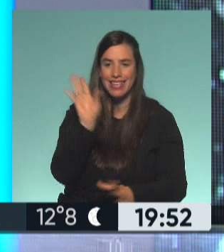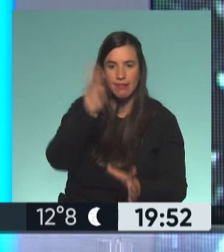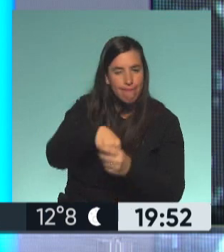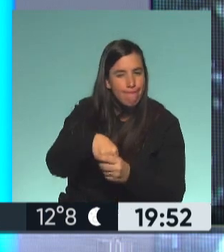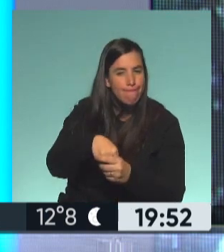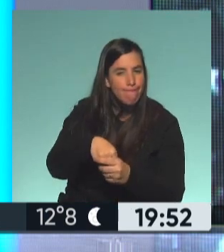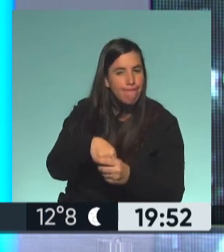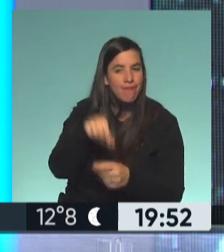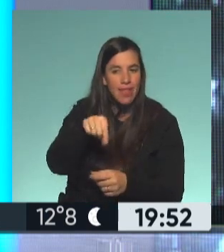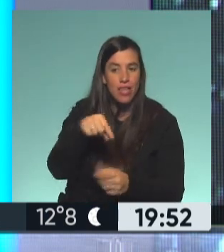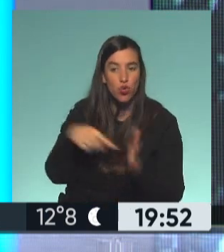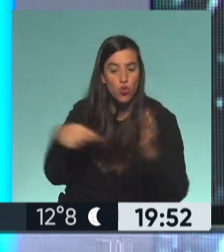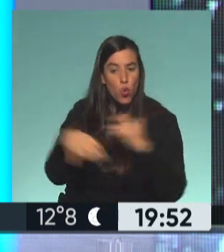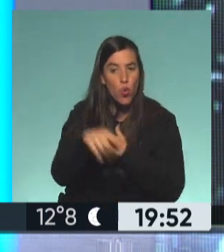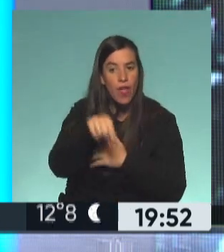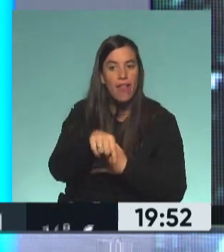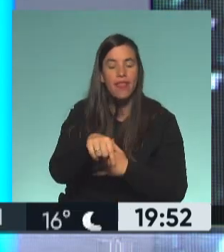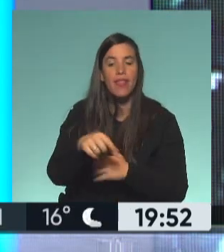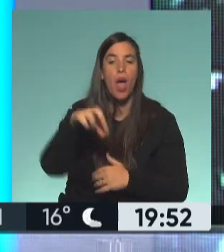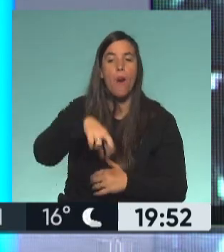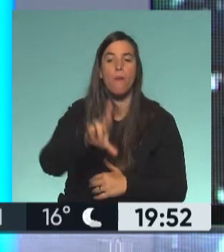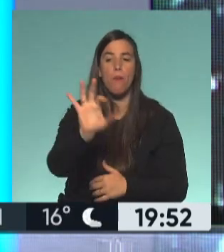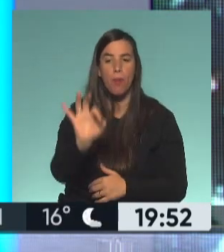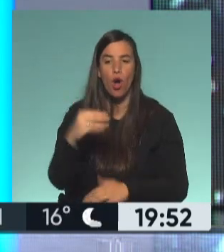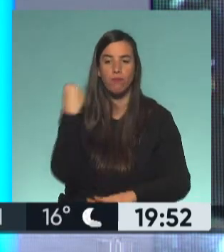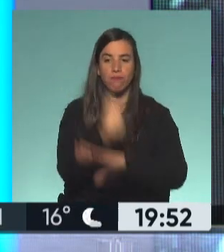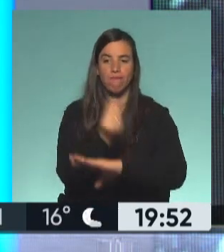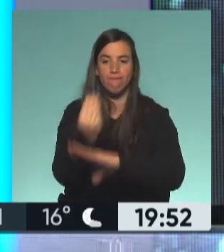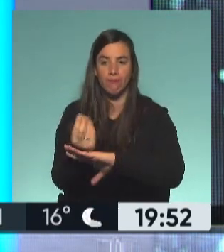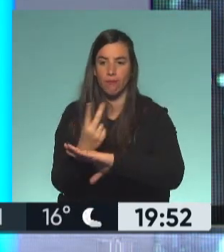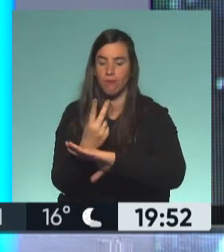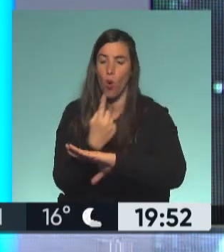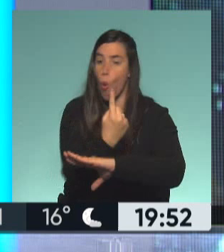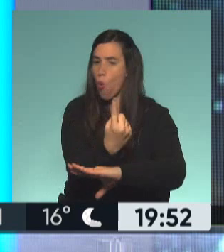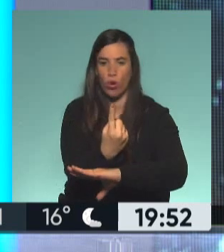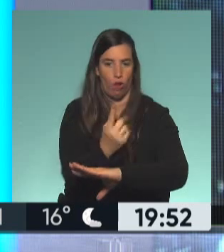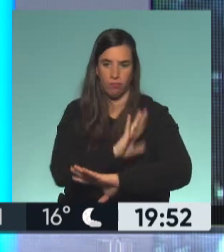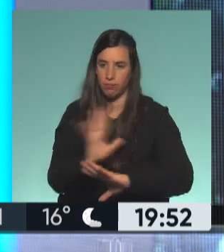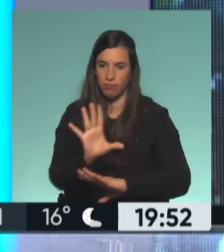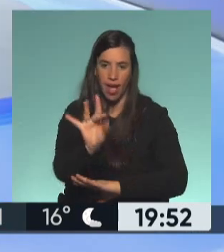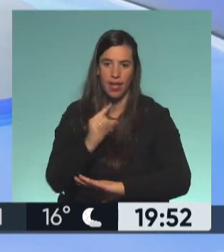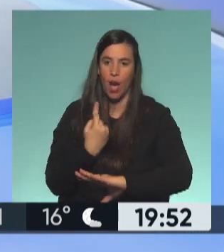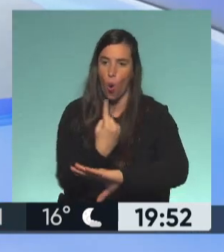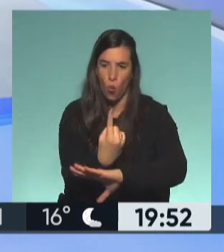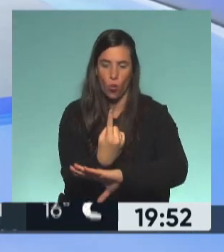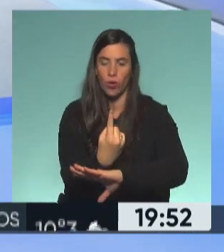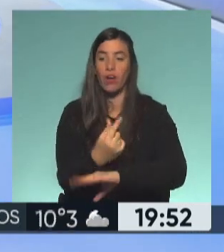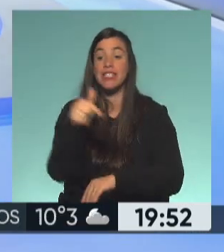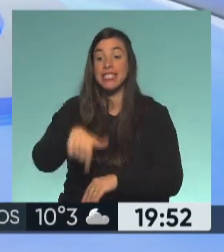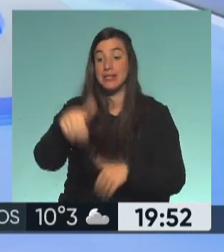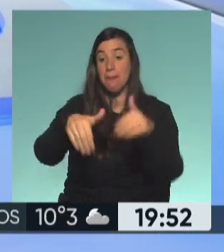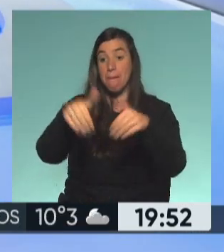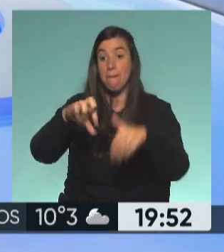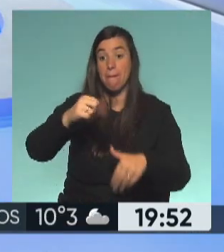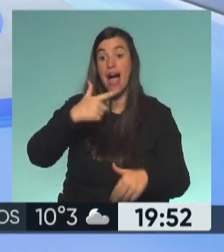Aires y lo que no quieren en PRO es que haya más de un candidato del PRO. Lo que quieren es que, en mirá. última instancia, haya uno. si hay una PASO, que haya un candidato por el PRO, otro